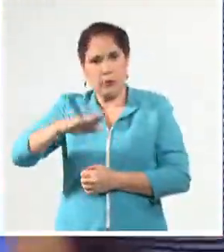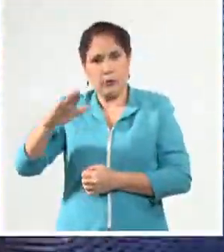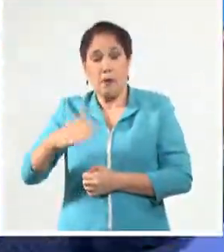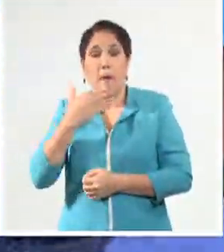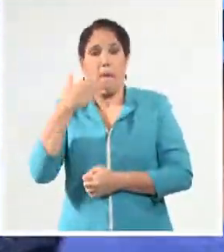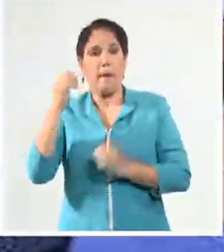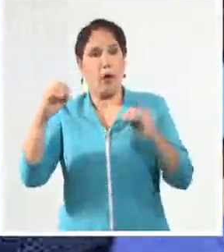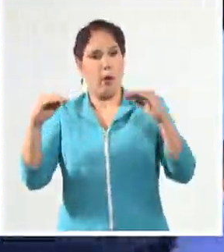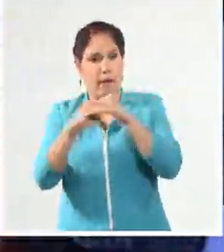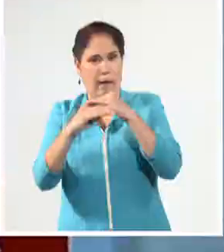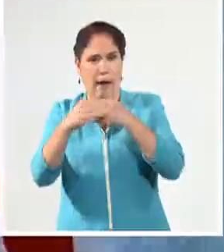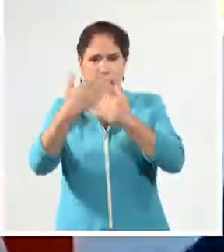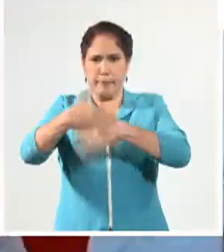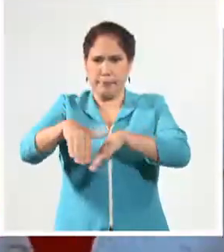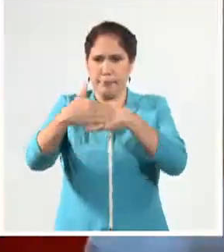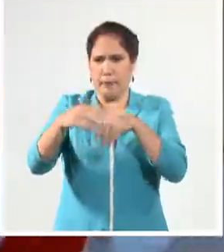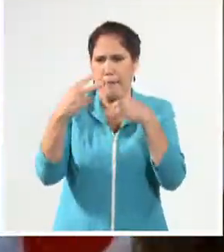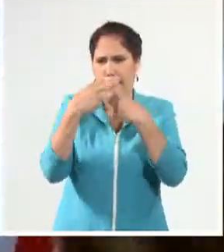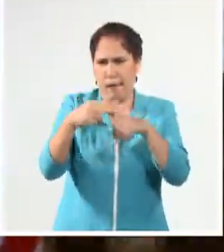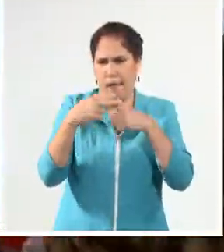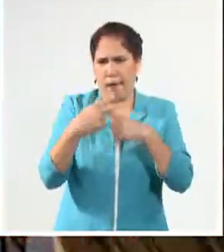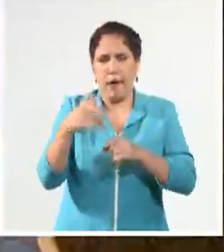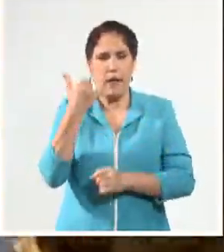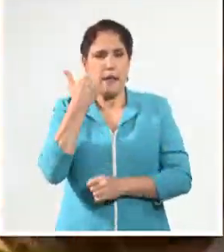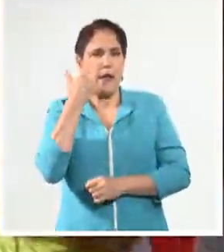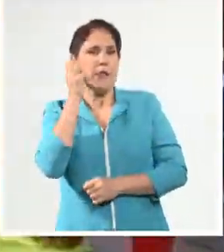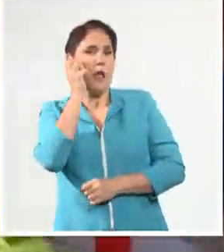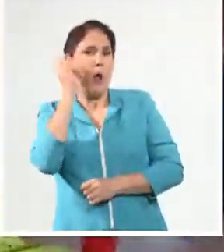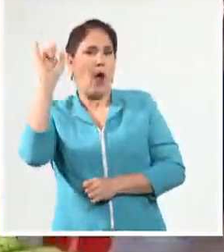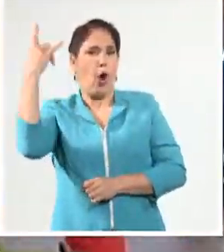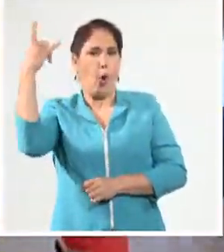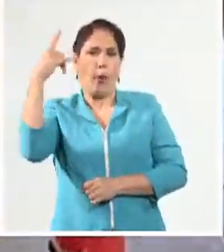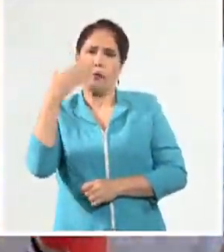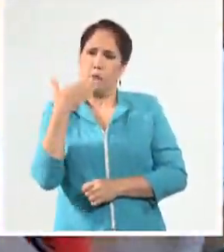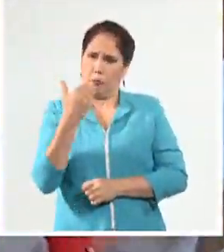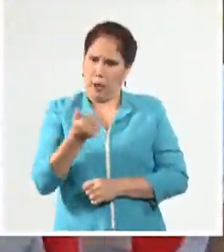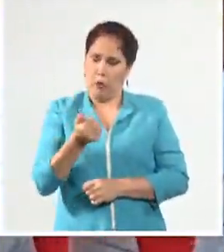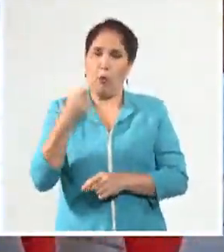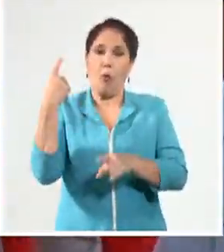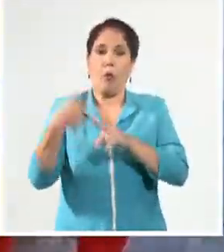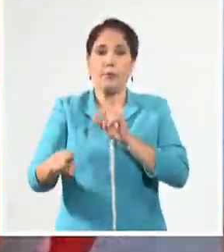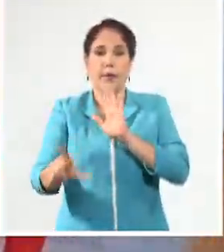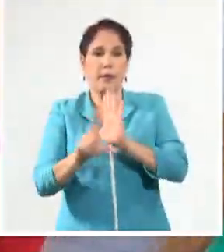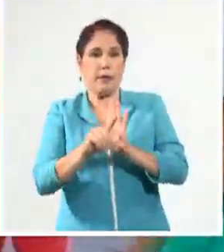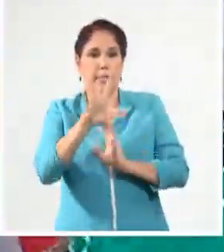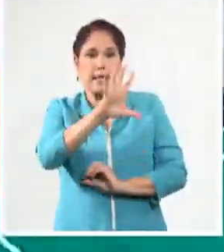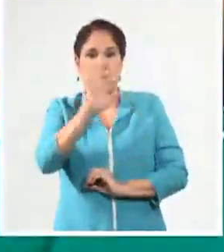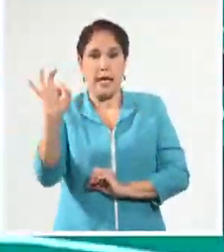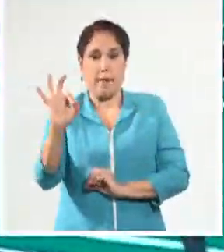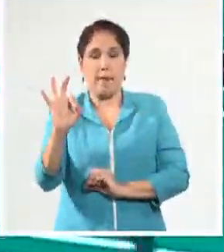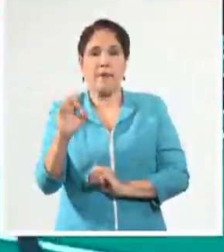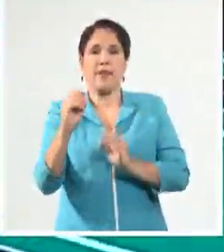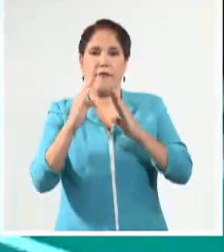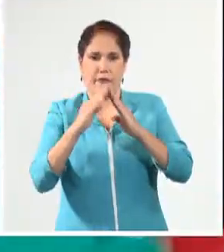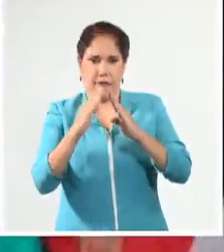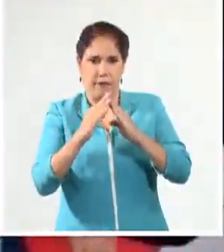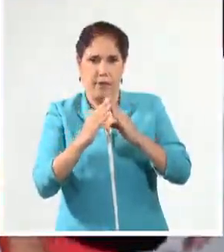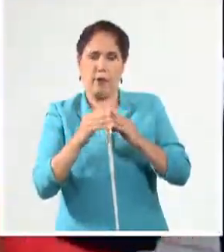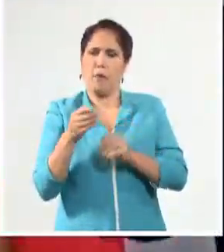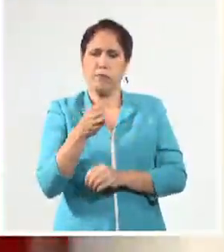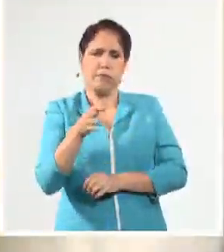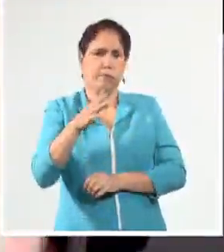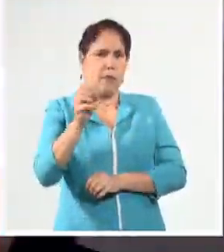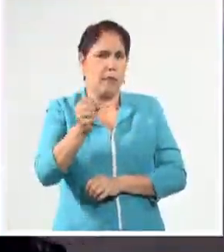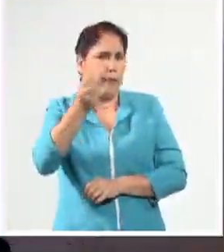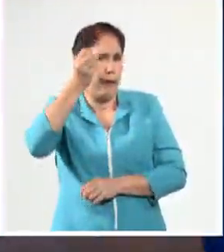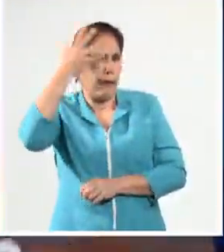viales de acceso y la cobertura de la telefonía móvil de igual forma se avanza en la legalización de más de 100 viviendas como parte del recorrido el